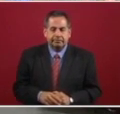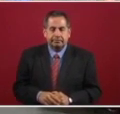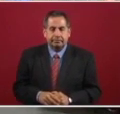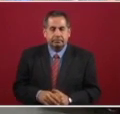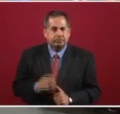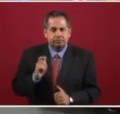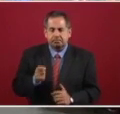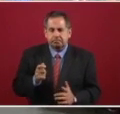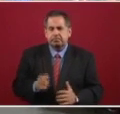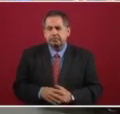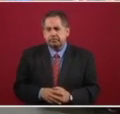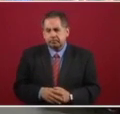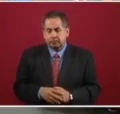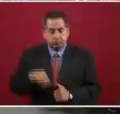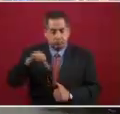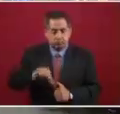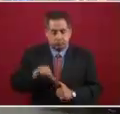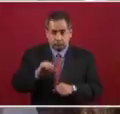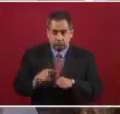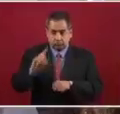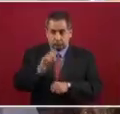Son el día de hoy